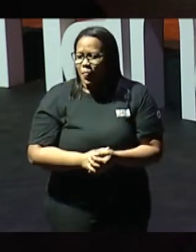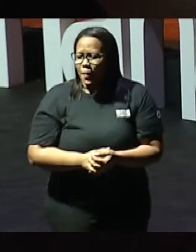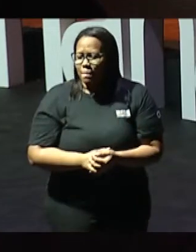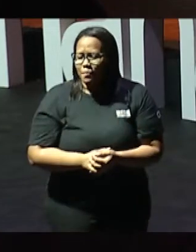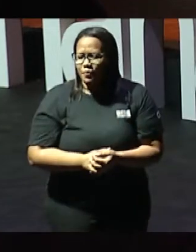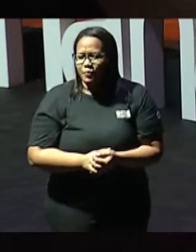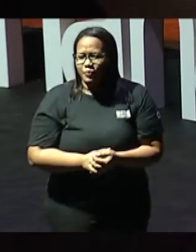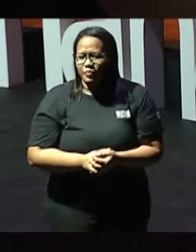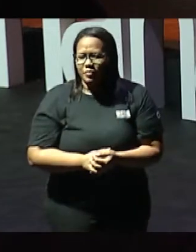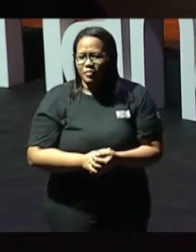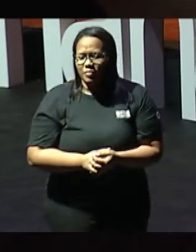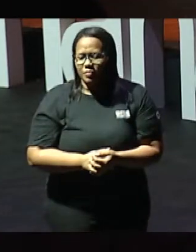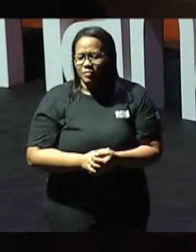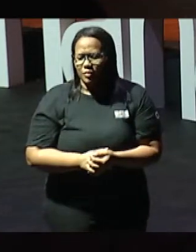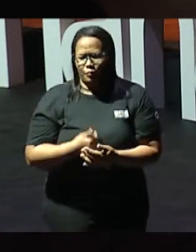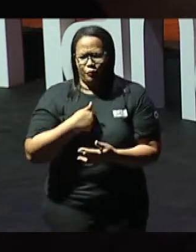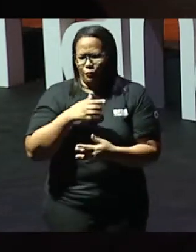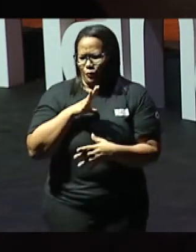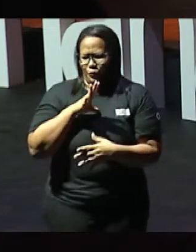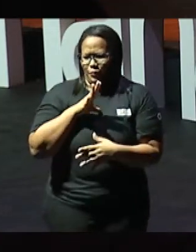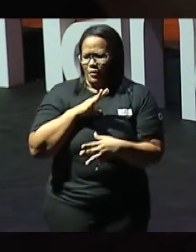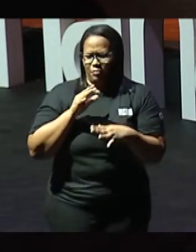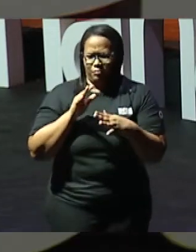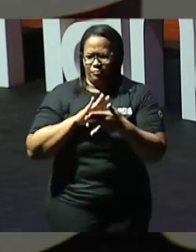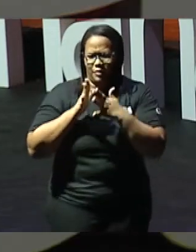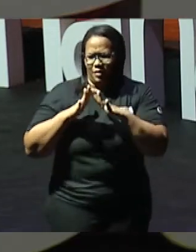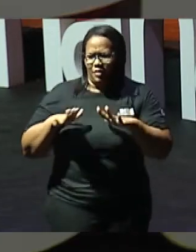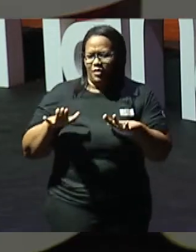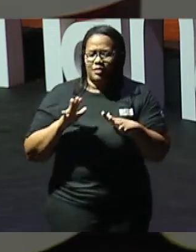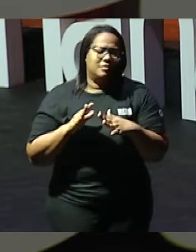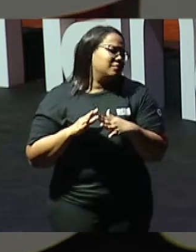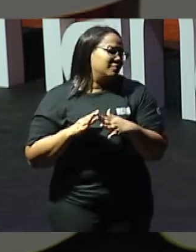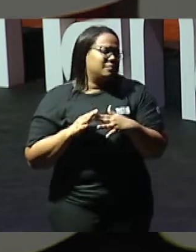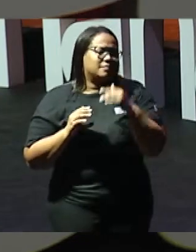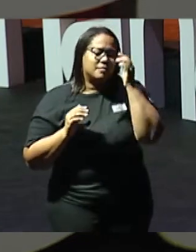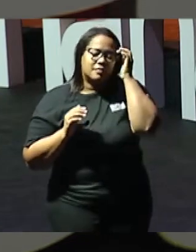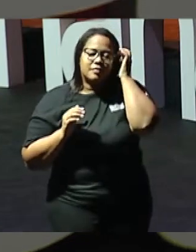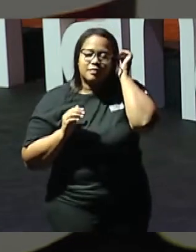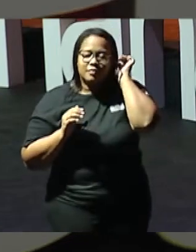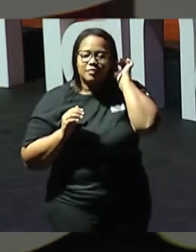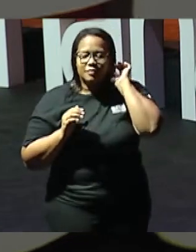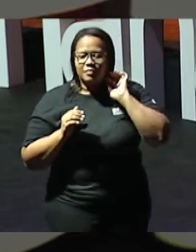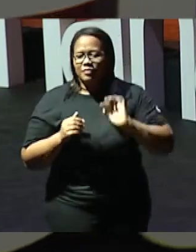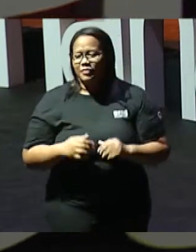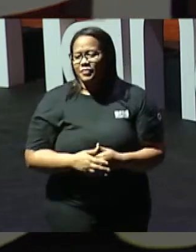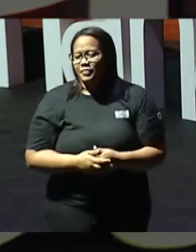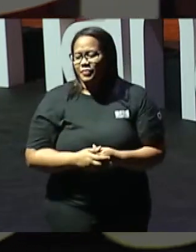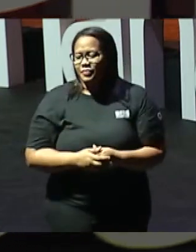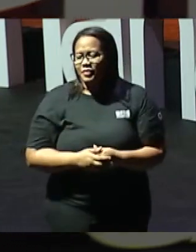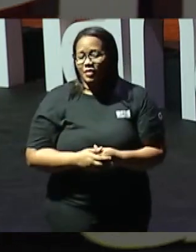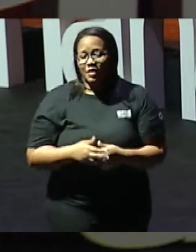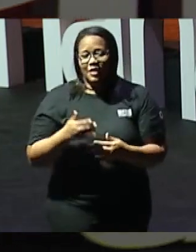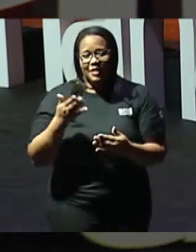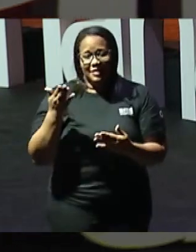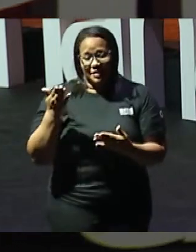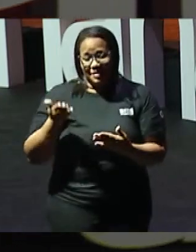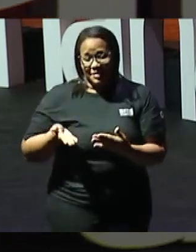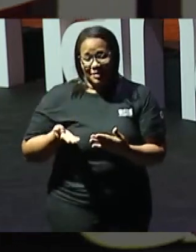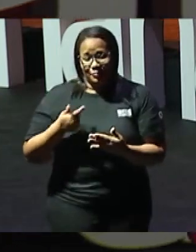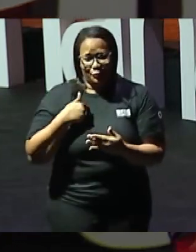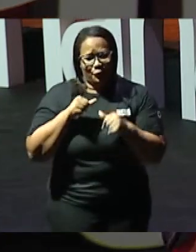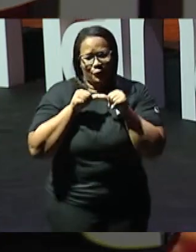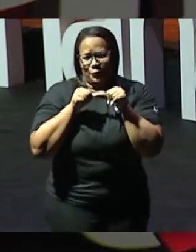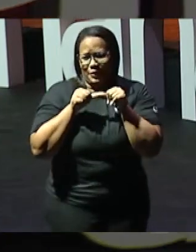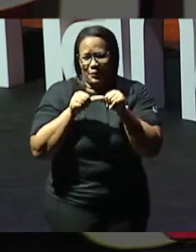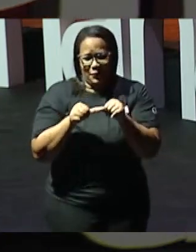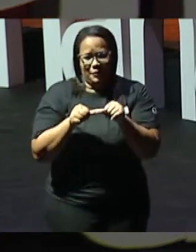yo esté bien tranquila vamos tira p'alante y así yo seguí para menos